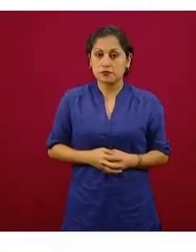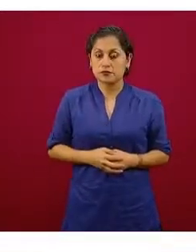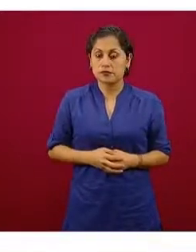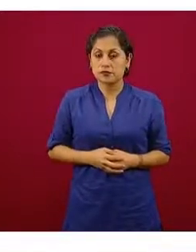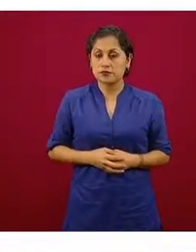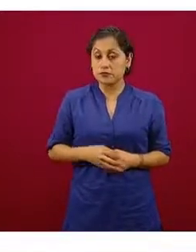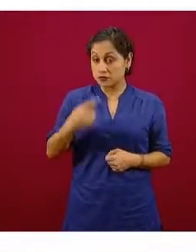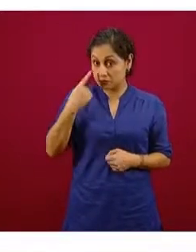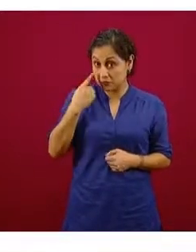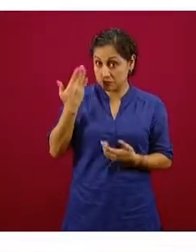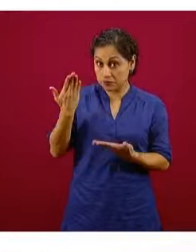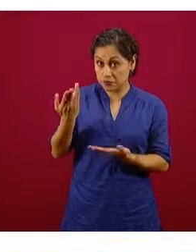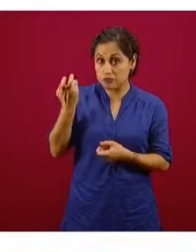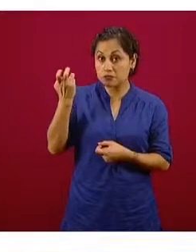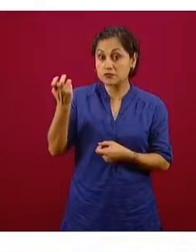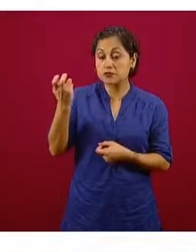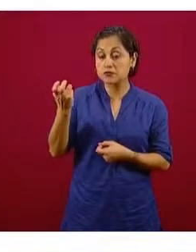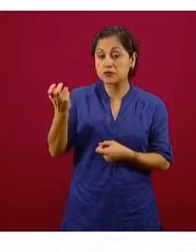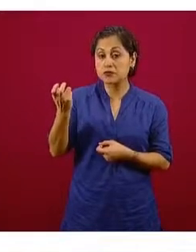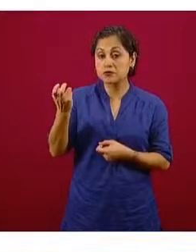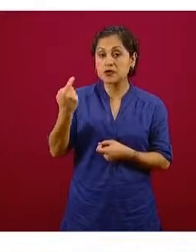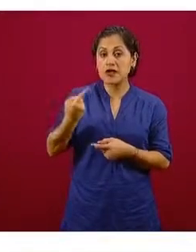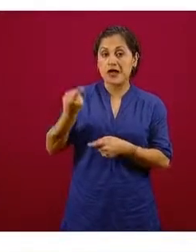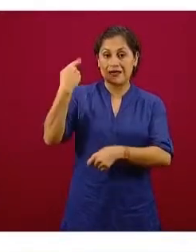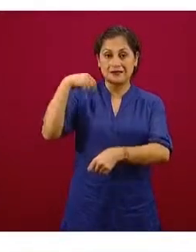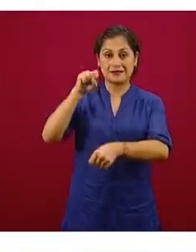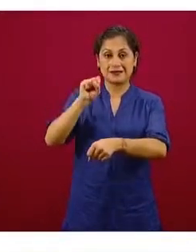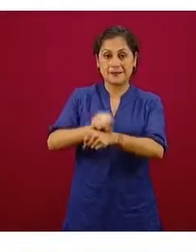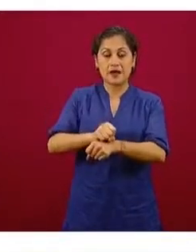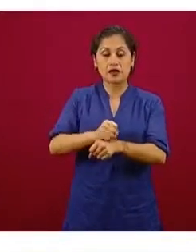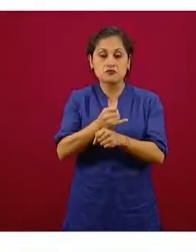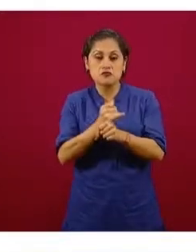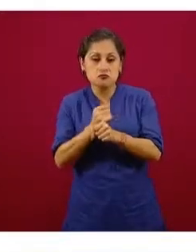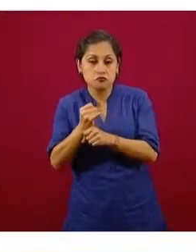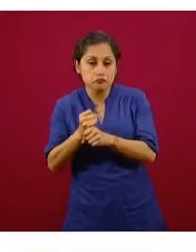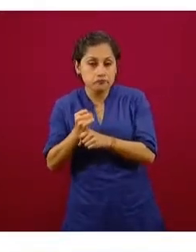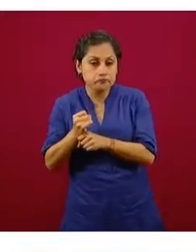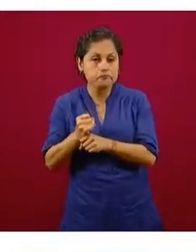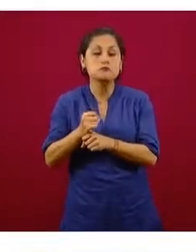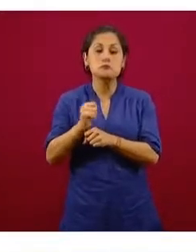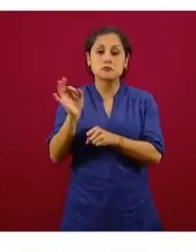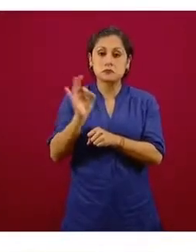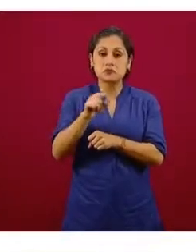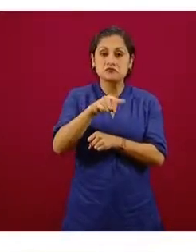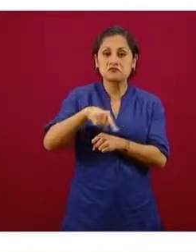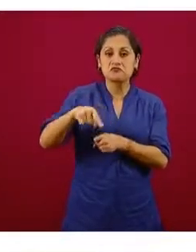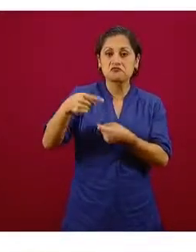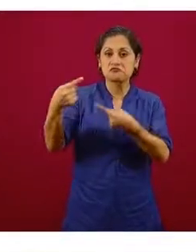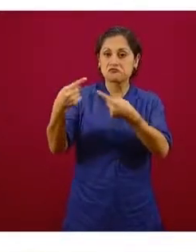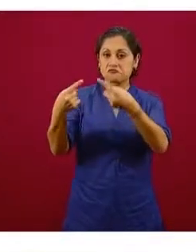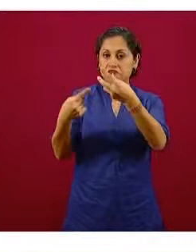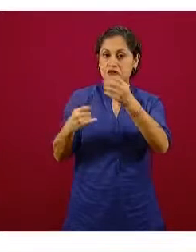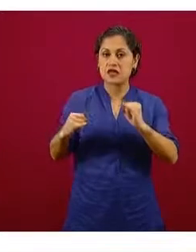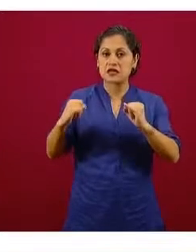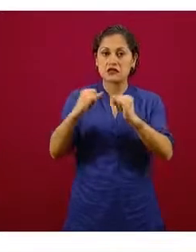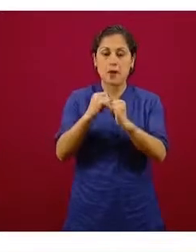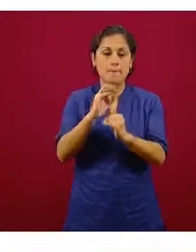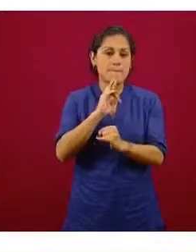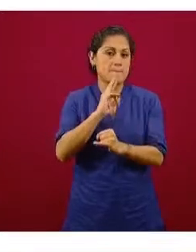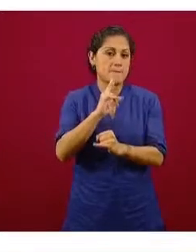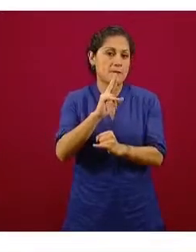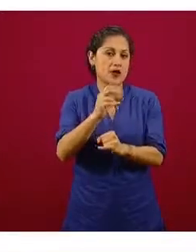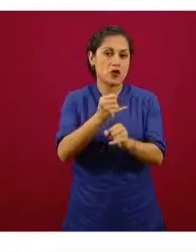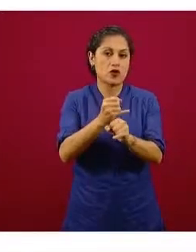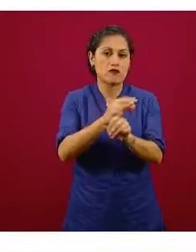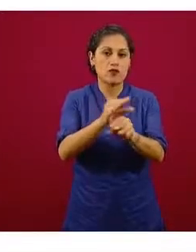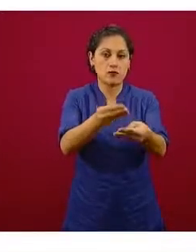diferencia de análisis que veíamos la semana pasada, cómo se ha mejorado, se ha disminuido los días